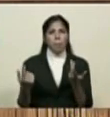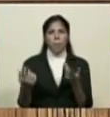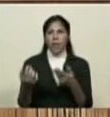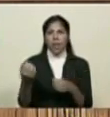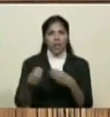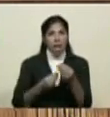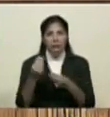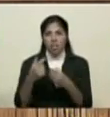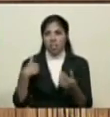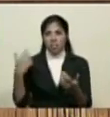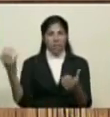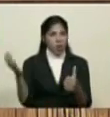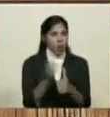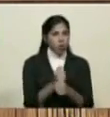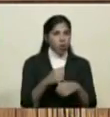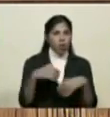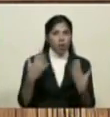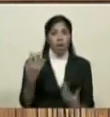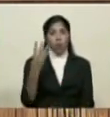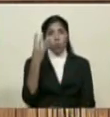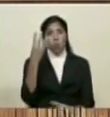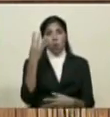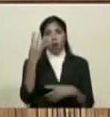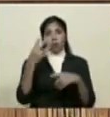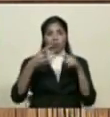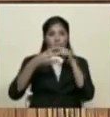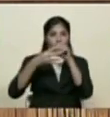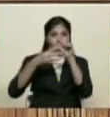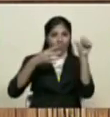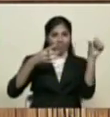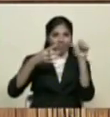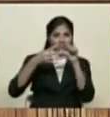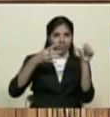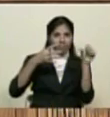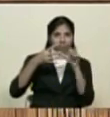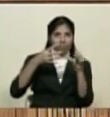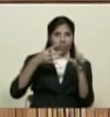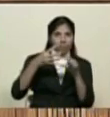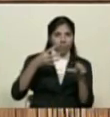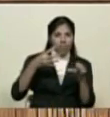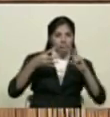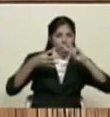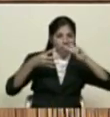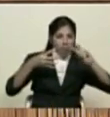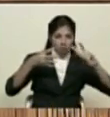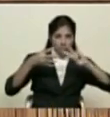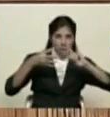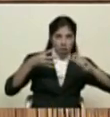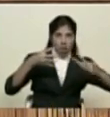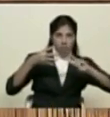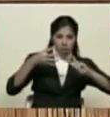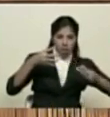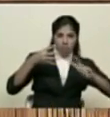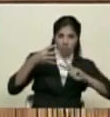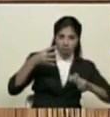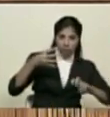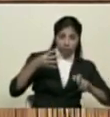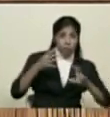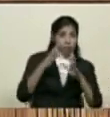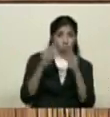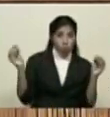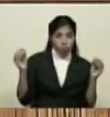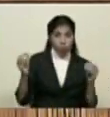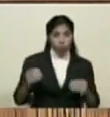habíamos encontrado en estas 4 semanas. Si ustedes nos designaron, a ustedes nos debemos, ¿verdad?, para rendir